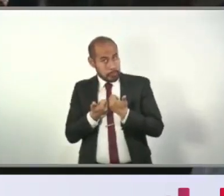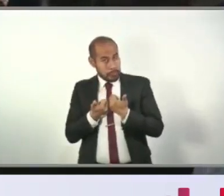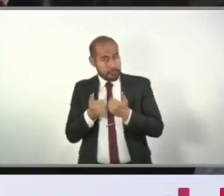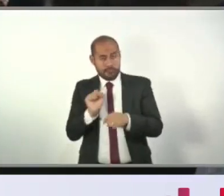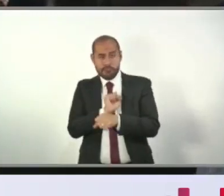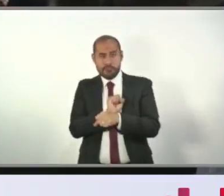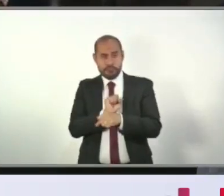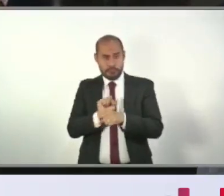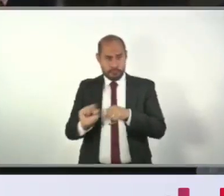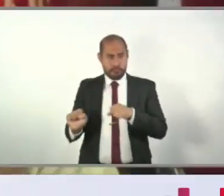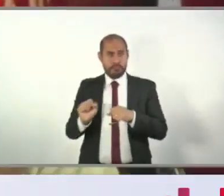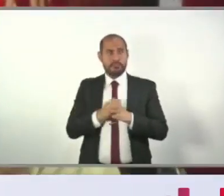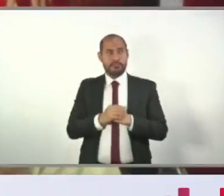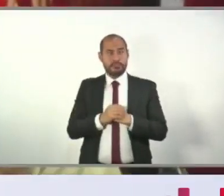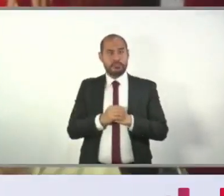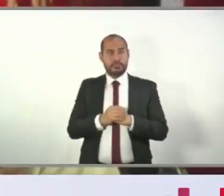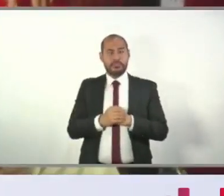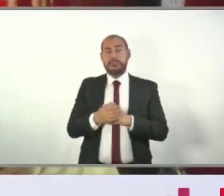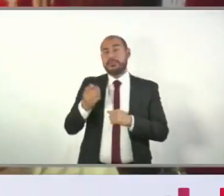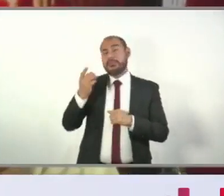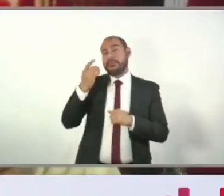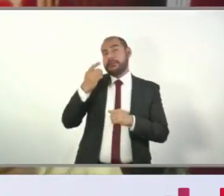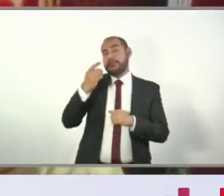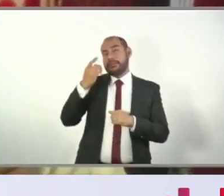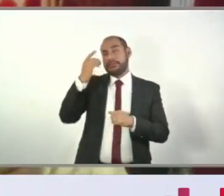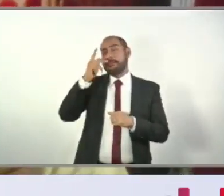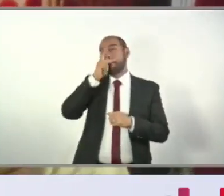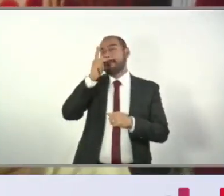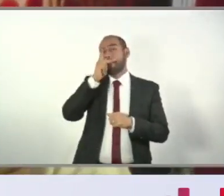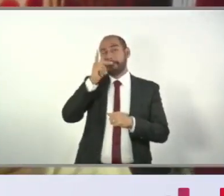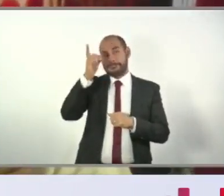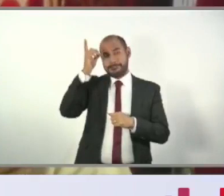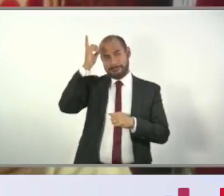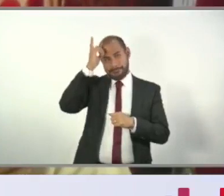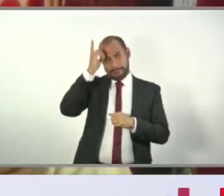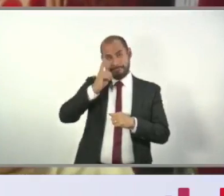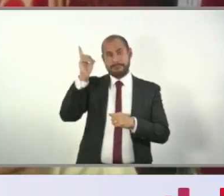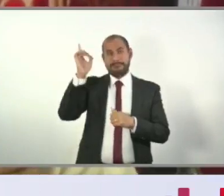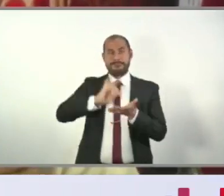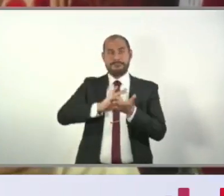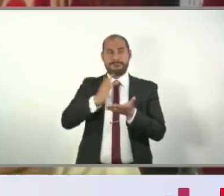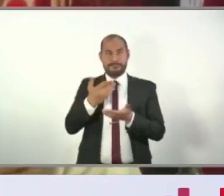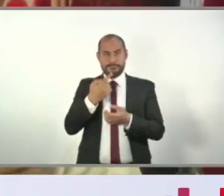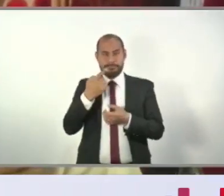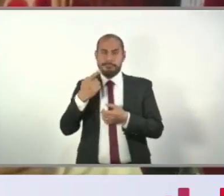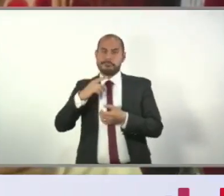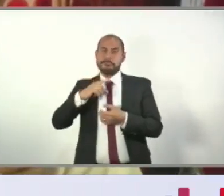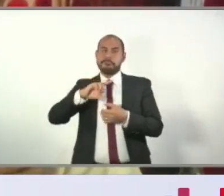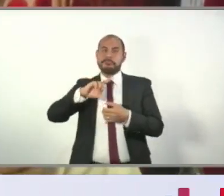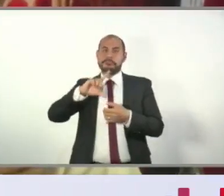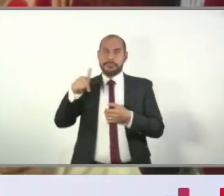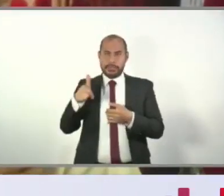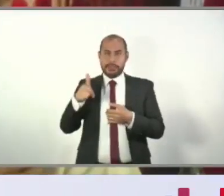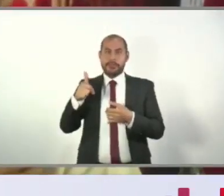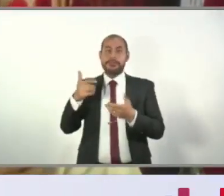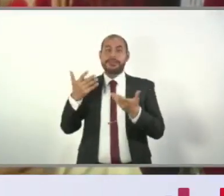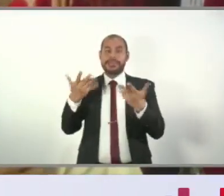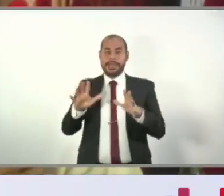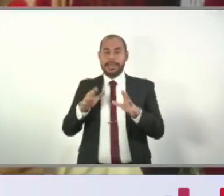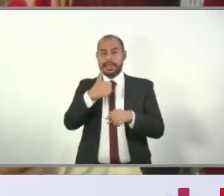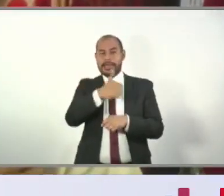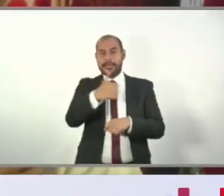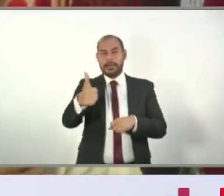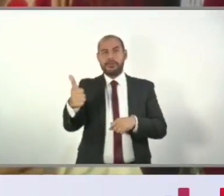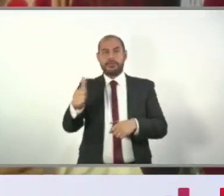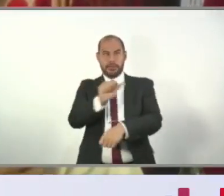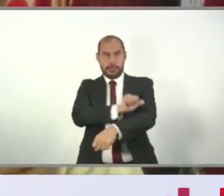cotidiano. Te dio gracias, papá Dios, y lo pasó a cada uno de los discípulos, de